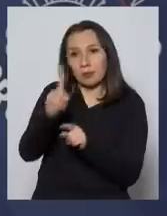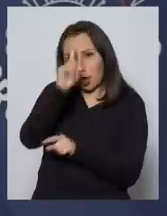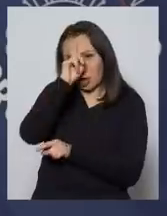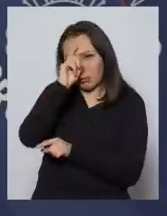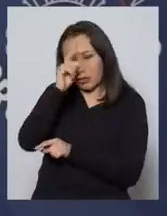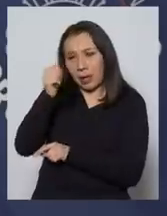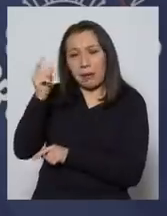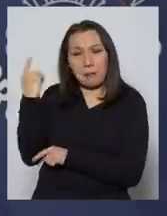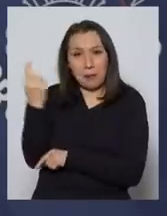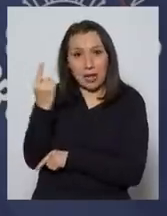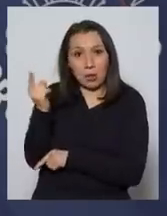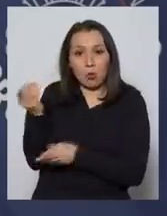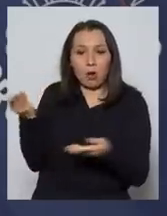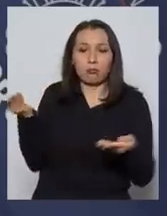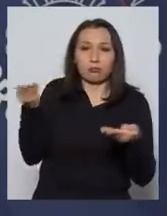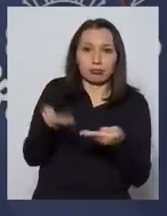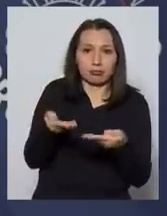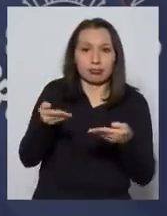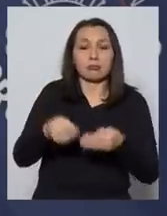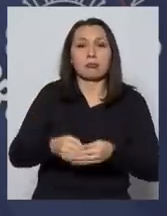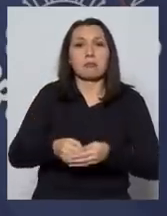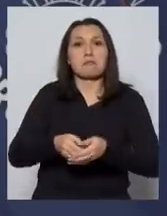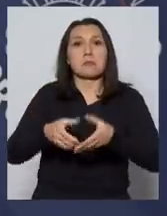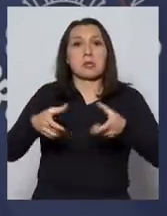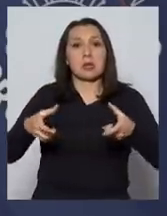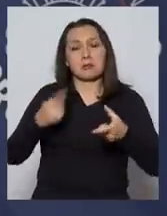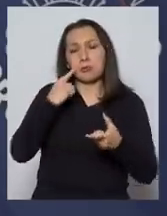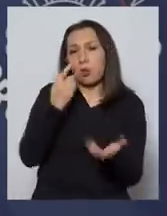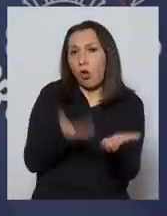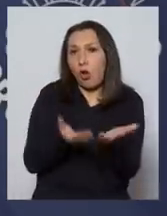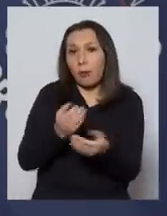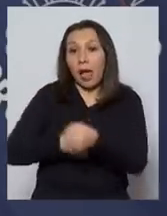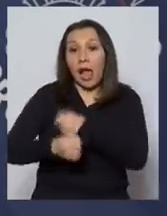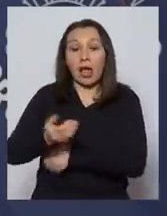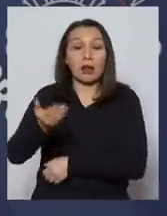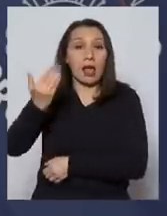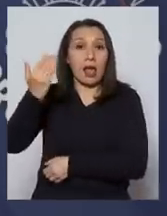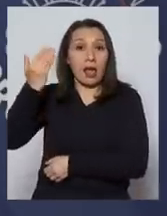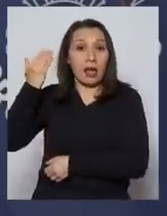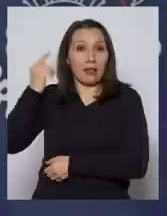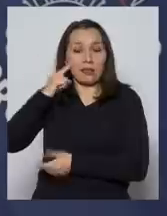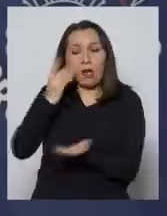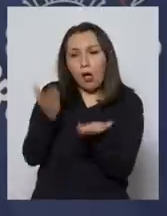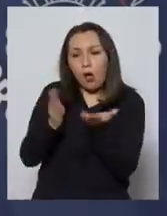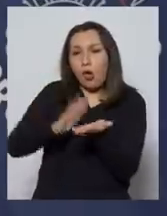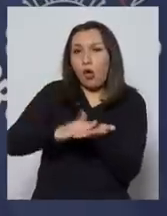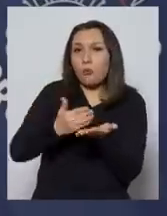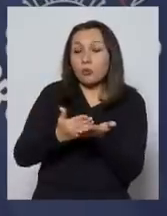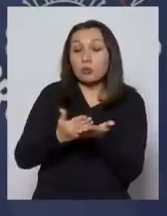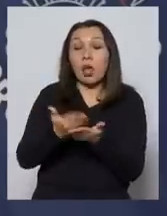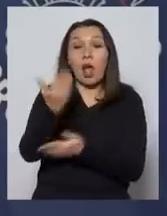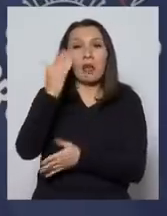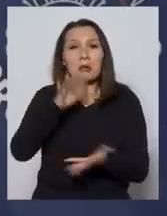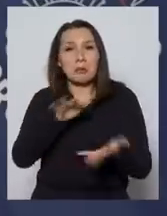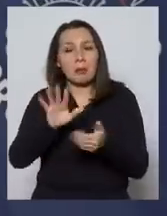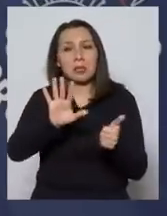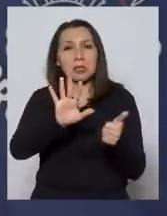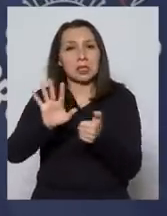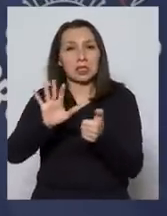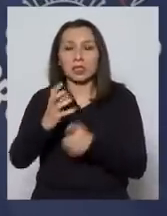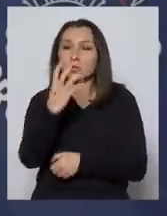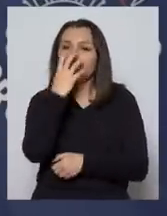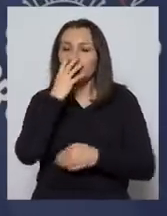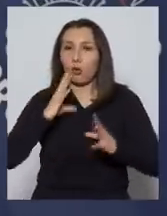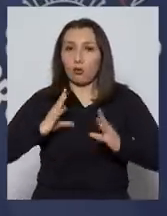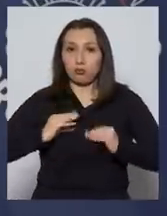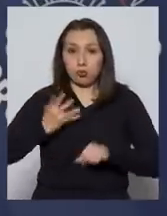privado ha ido entregando. Este aumento, si uno lo compara con los años anteriores, en donde teníamos cerca de 600